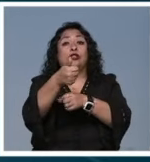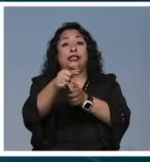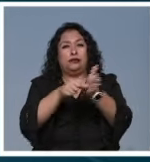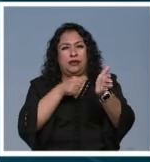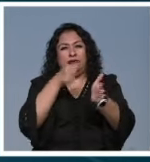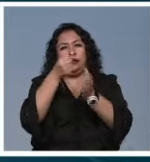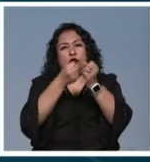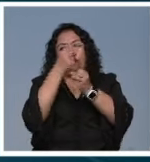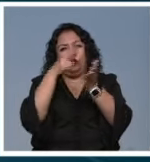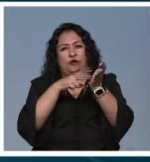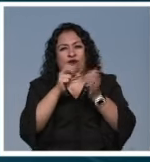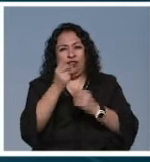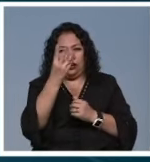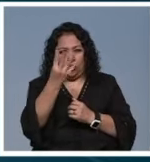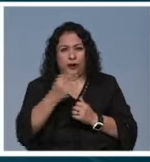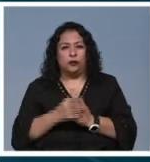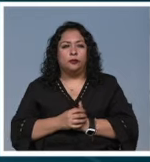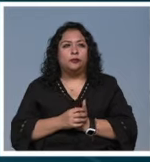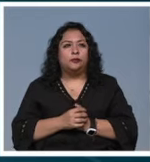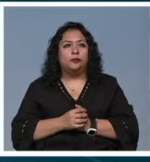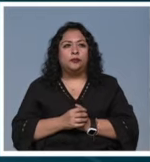de 2024.